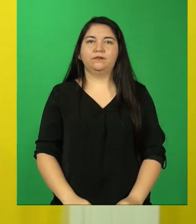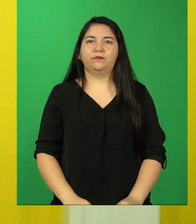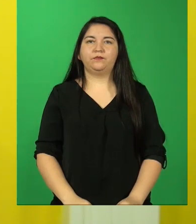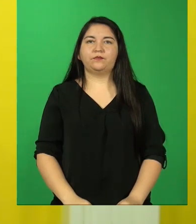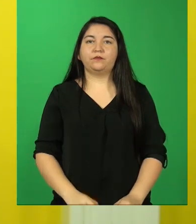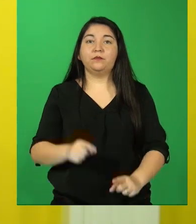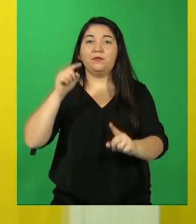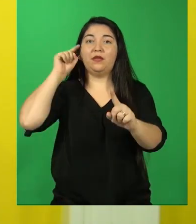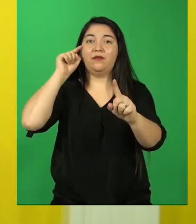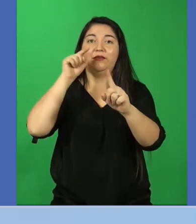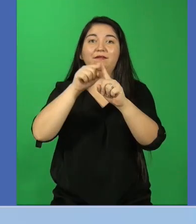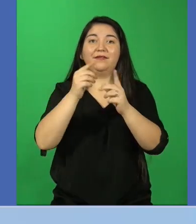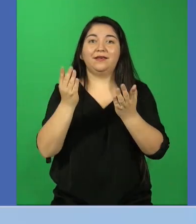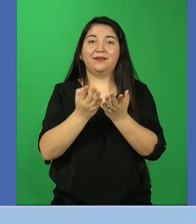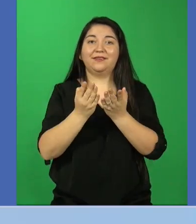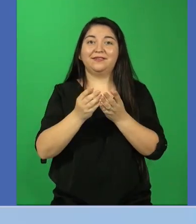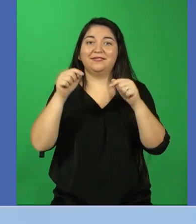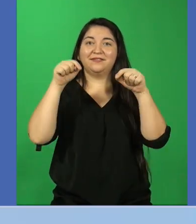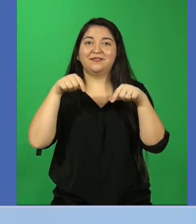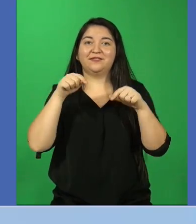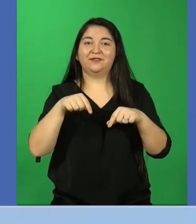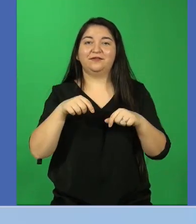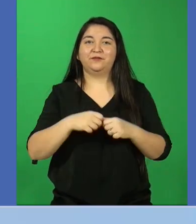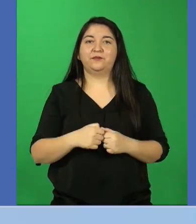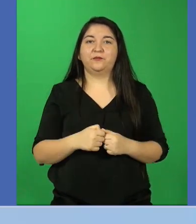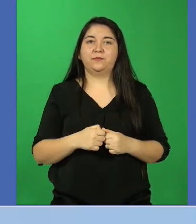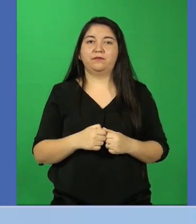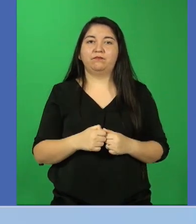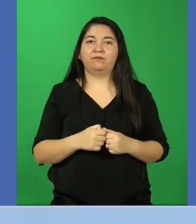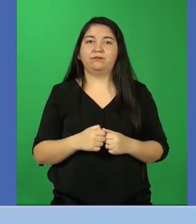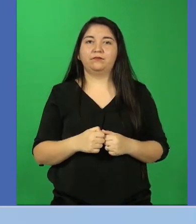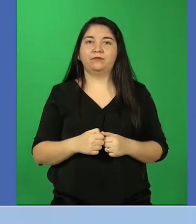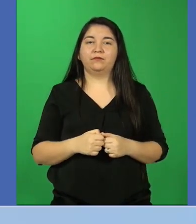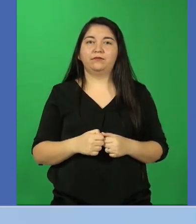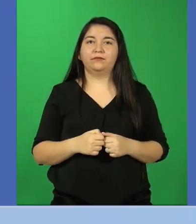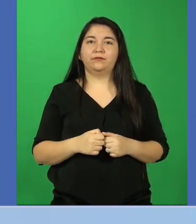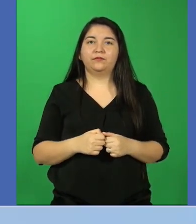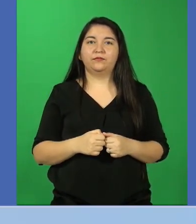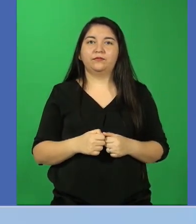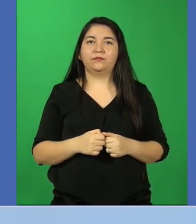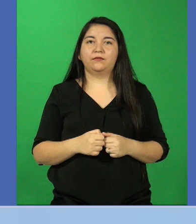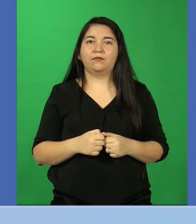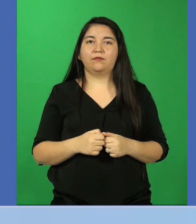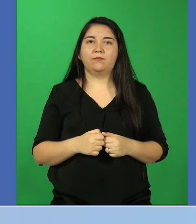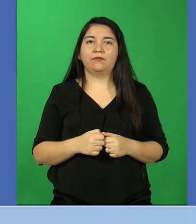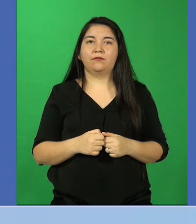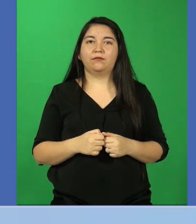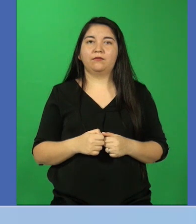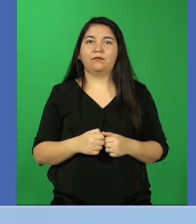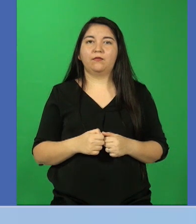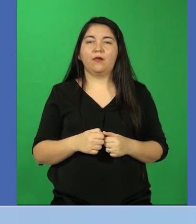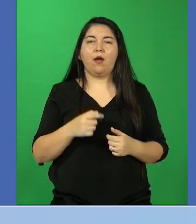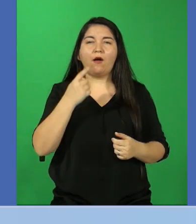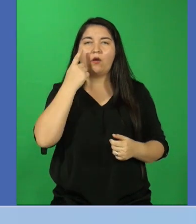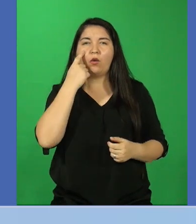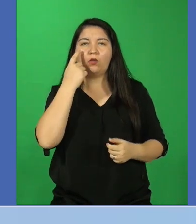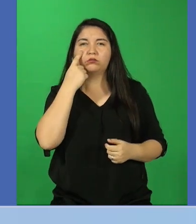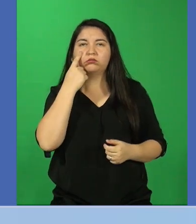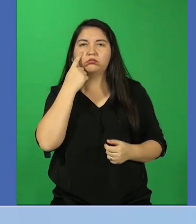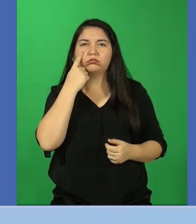El objetivo de la clase de hoy es el siguiente: reconocer e